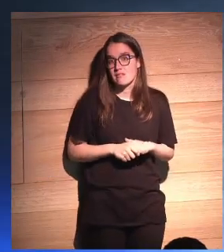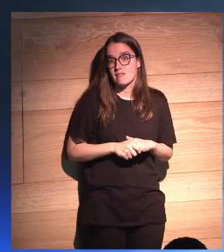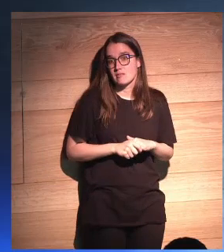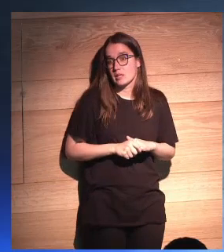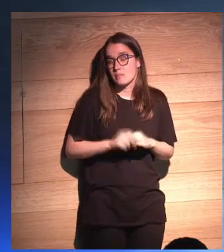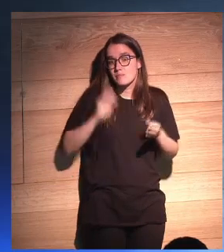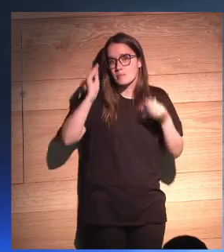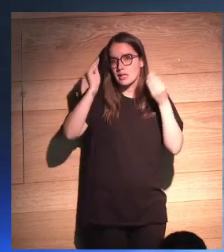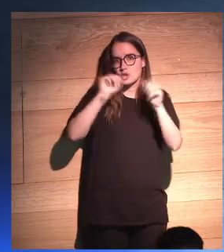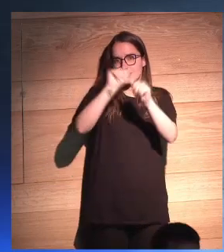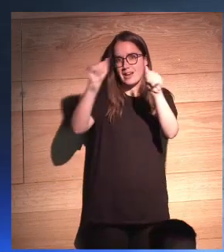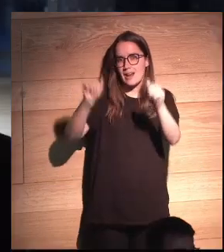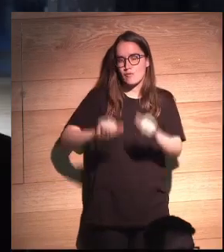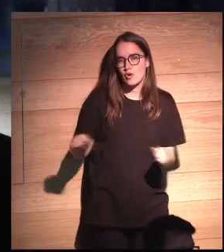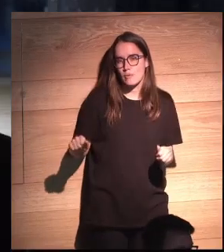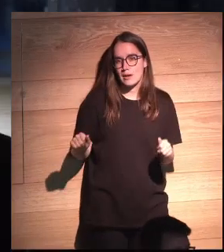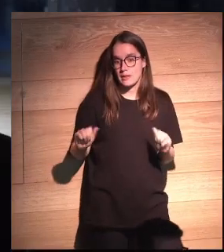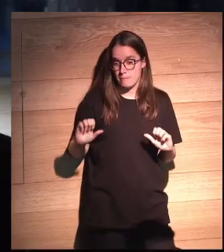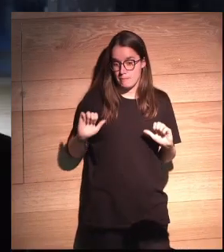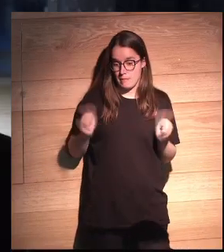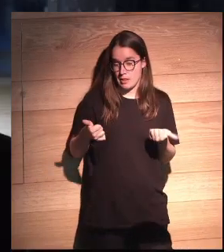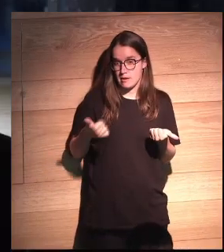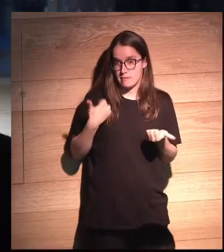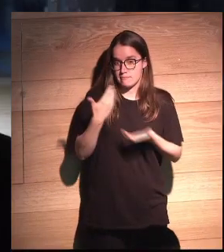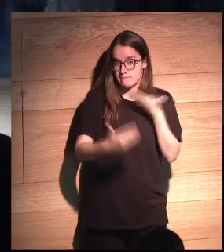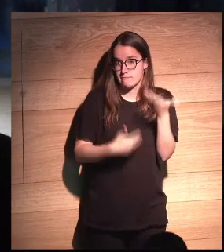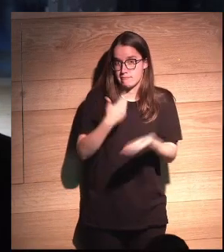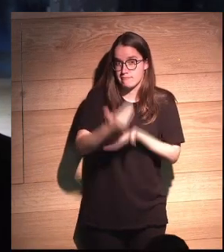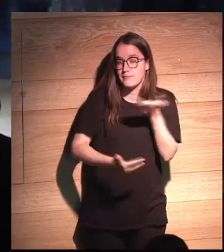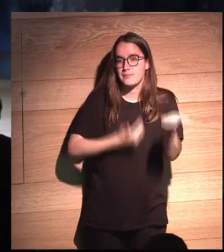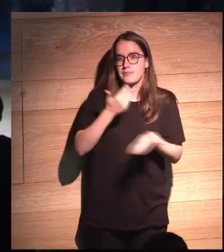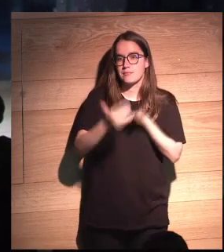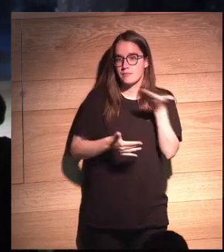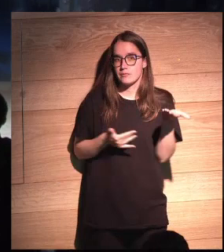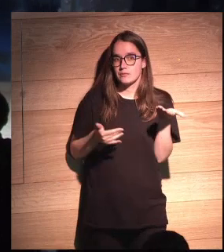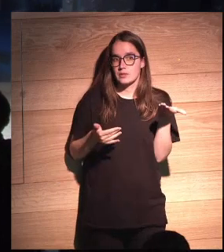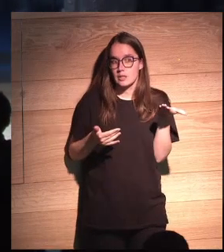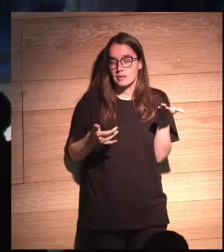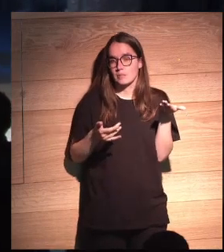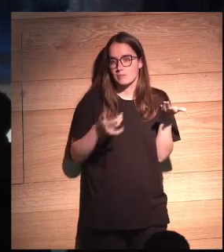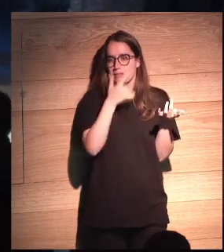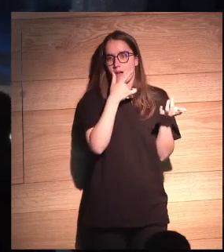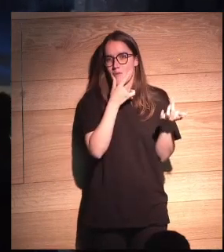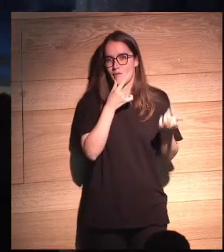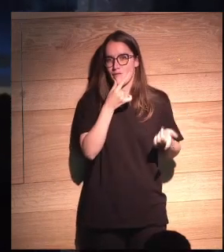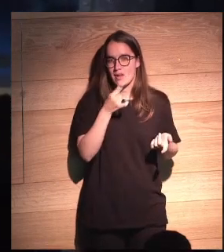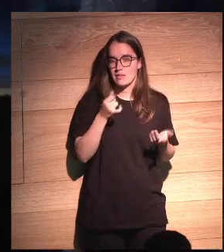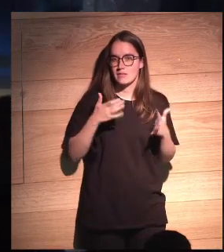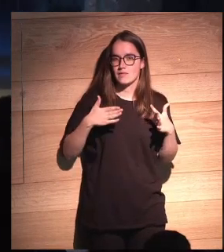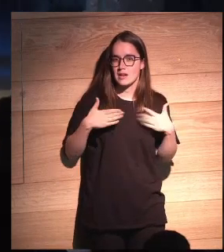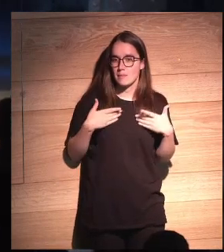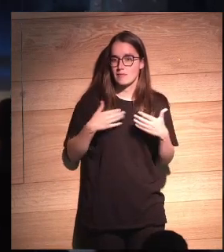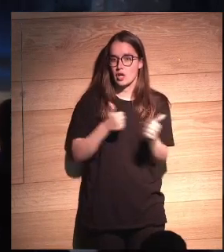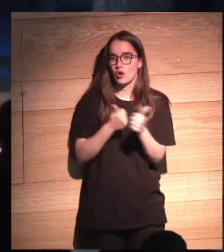Y supongo que esa era la forma de echar a rodar una bola de nieve que es la que facilitó que de repente entraran